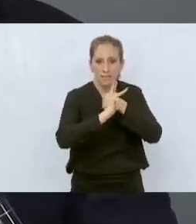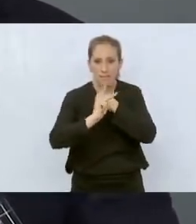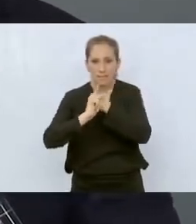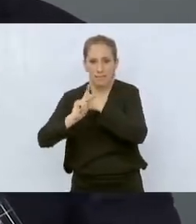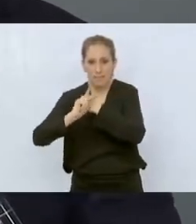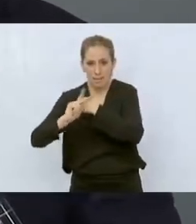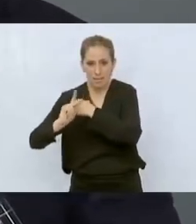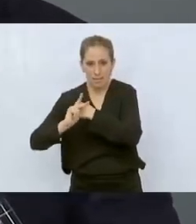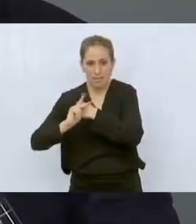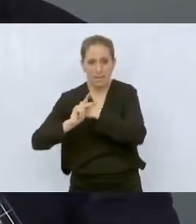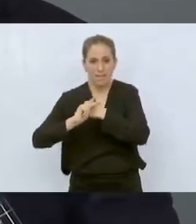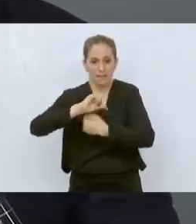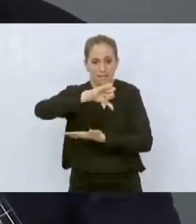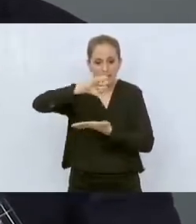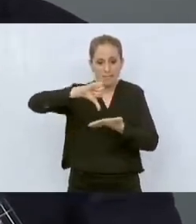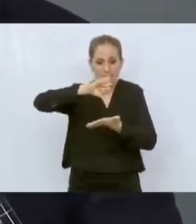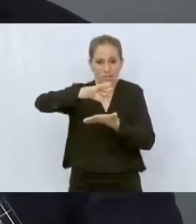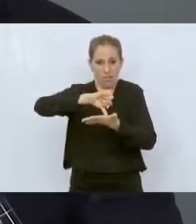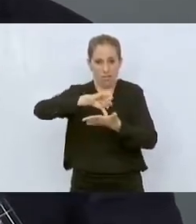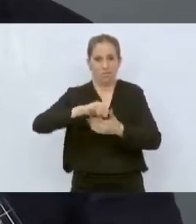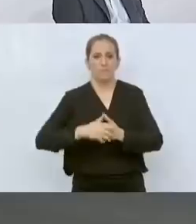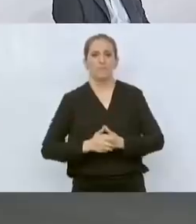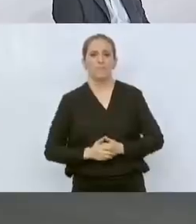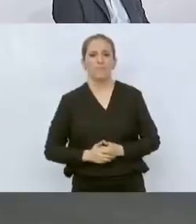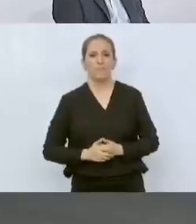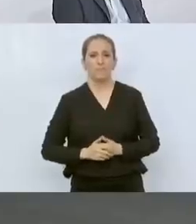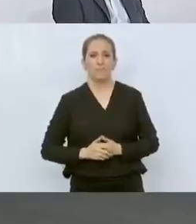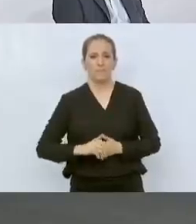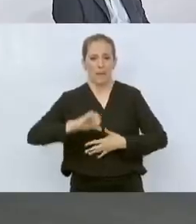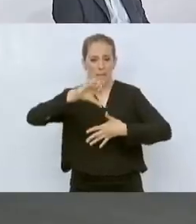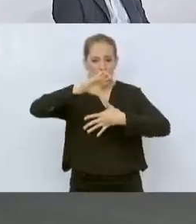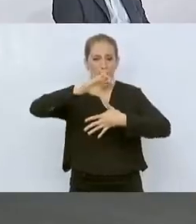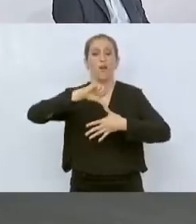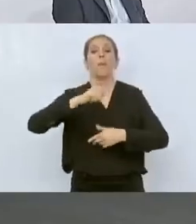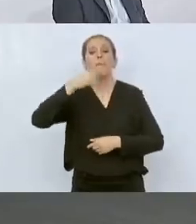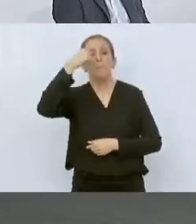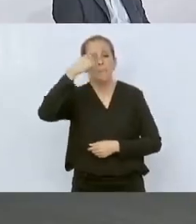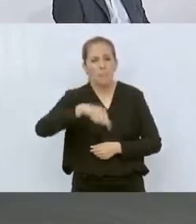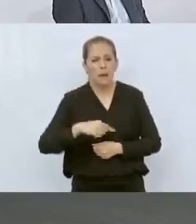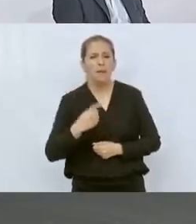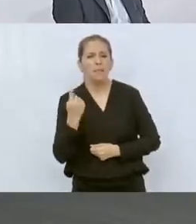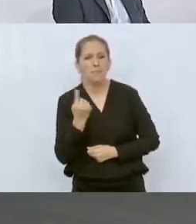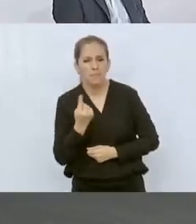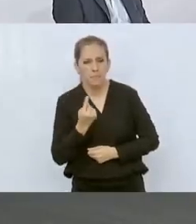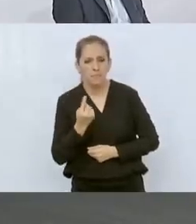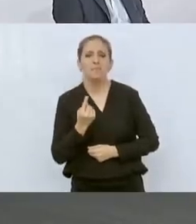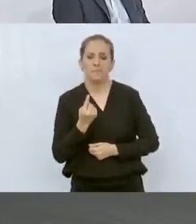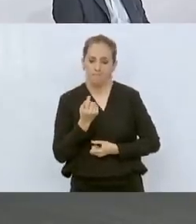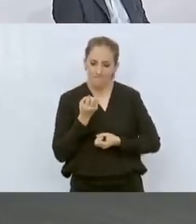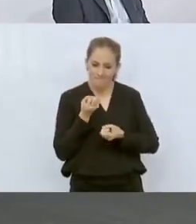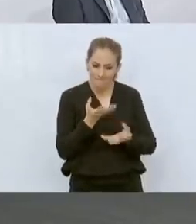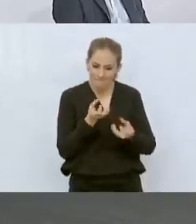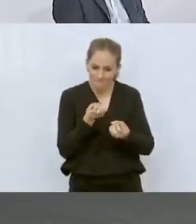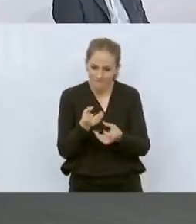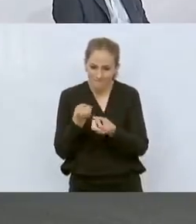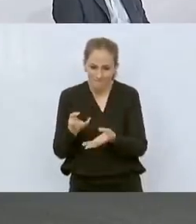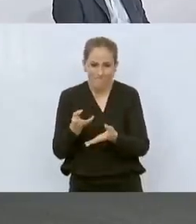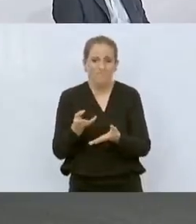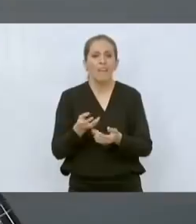para que se entreguen apoyos de manera directa,